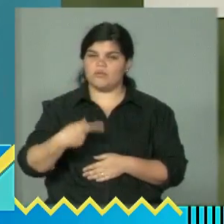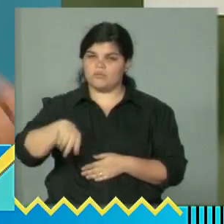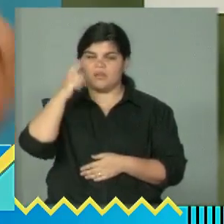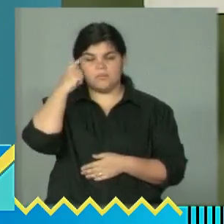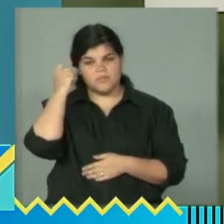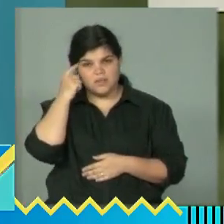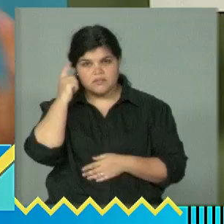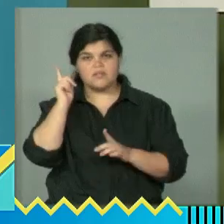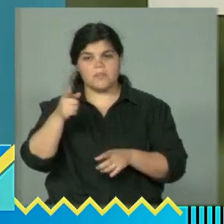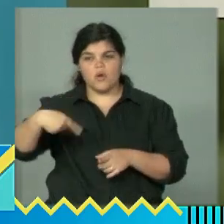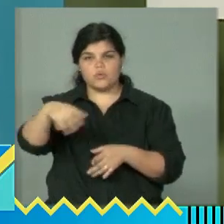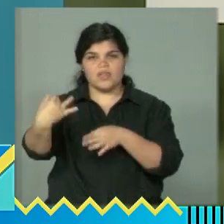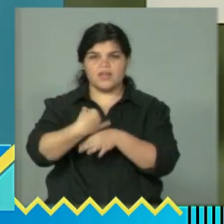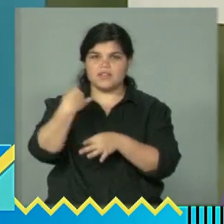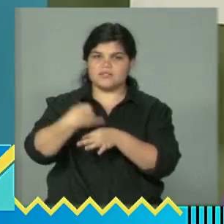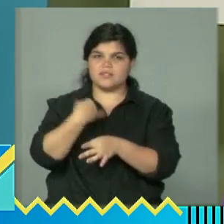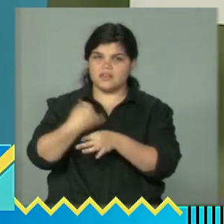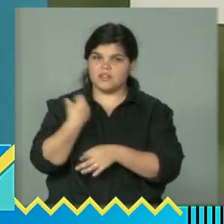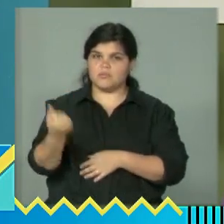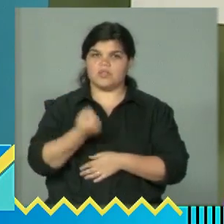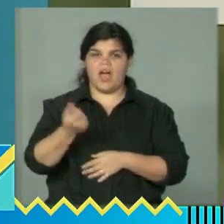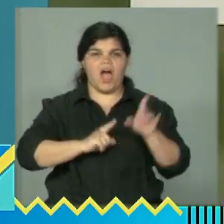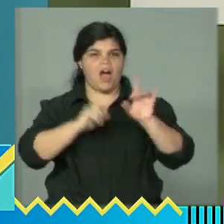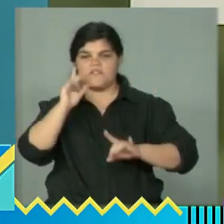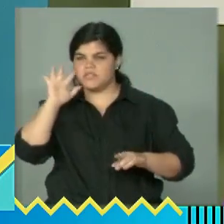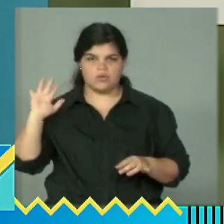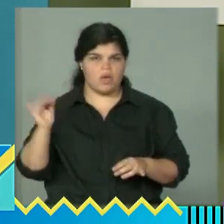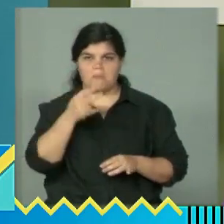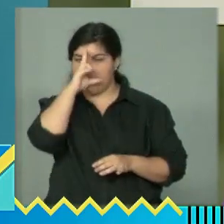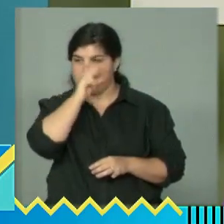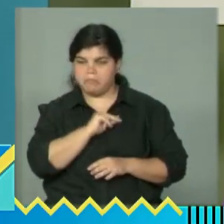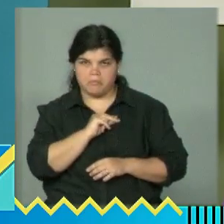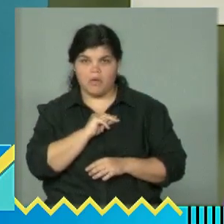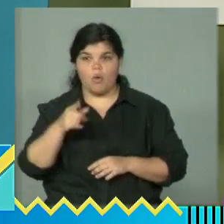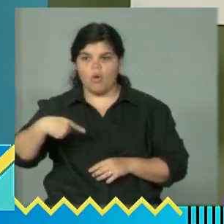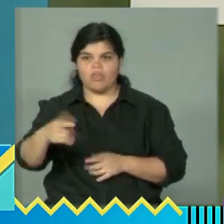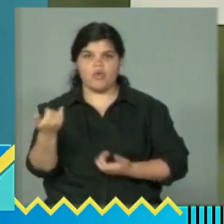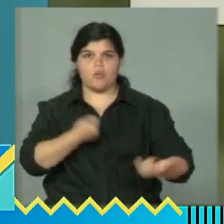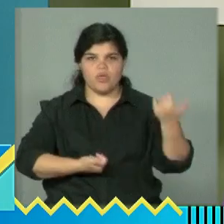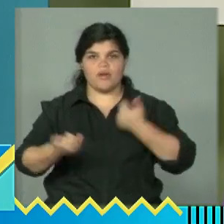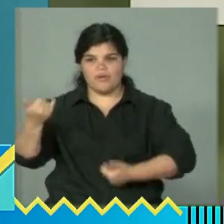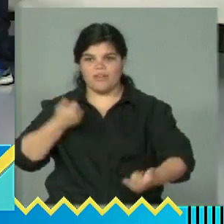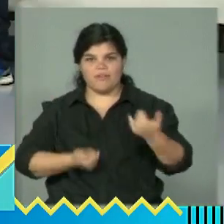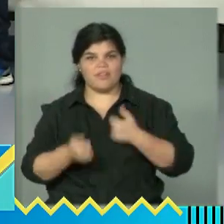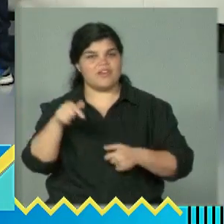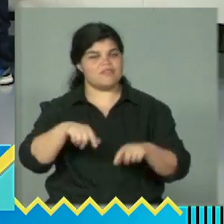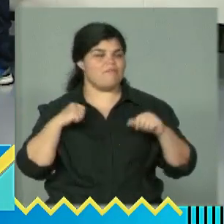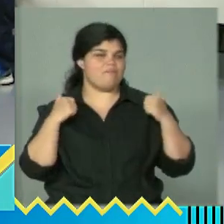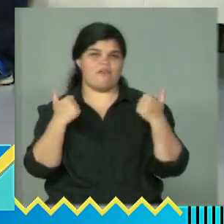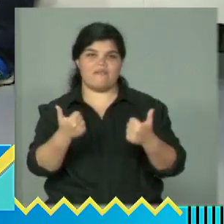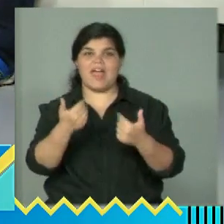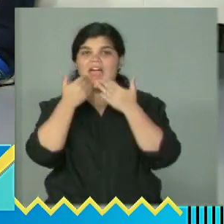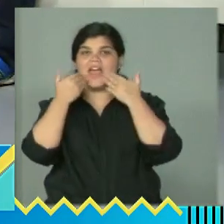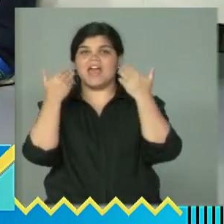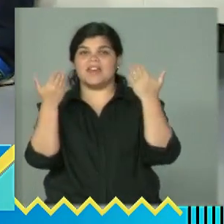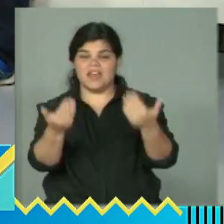también y que ustedes nos enseñen a nosotros, chicos. A veces a nosotros se nos escapan un montón de cosas y ustedes nos las pueden contar y eso está buenísimo. Así que mil gracias